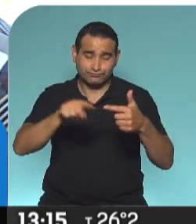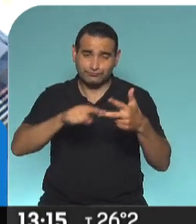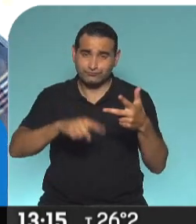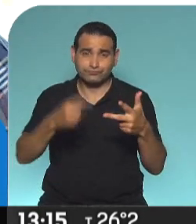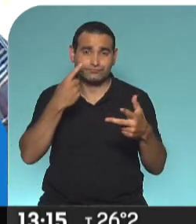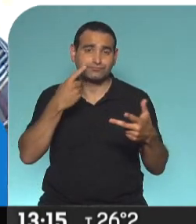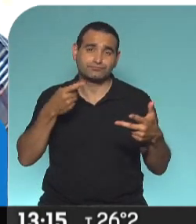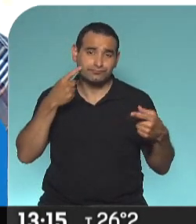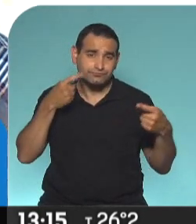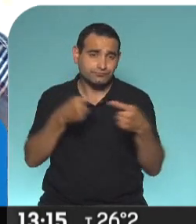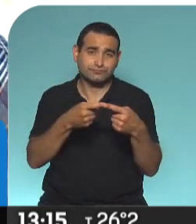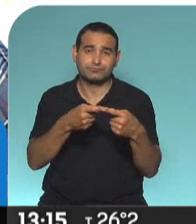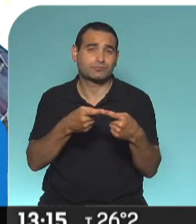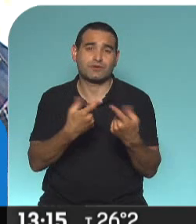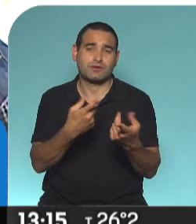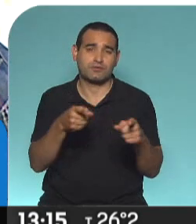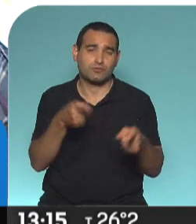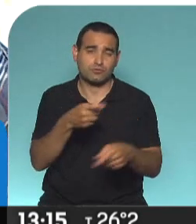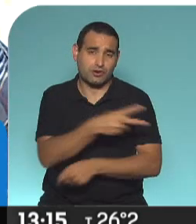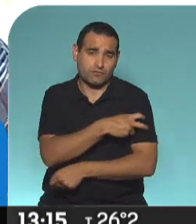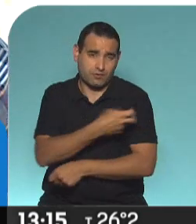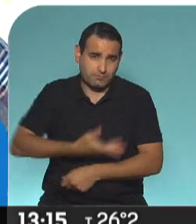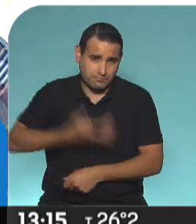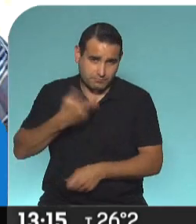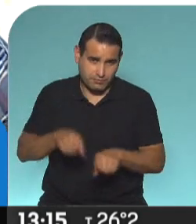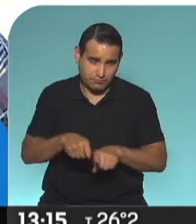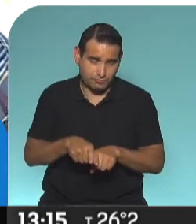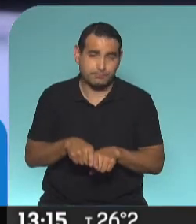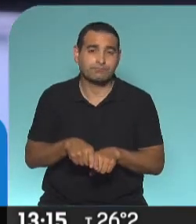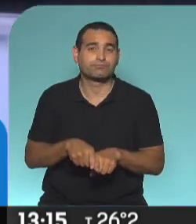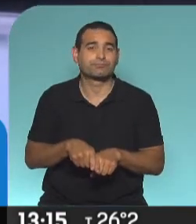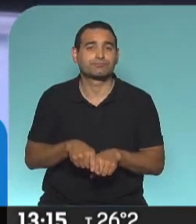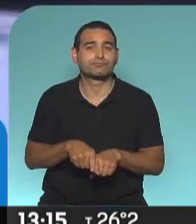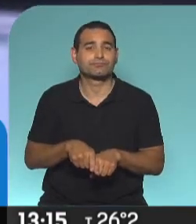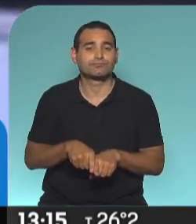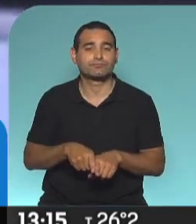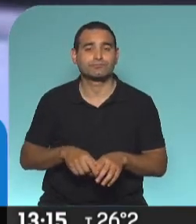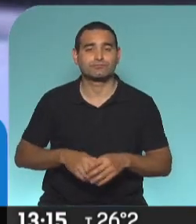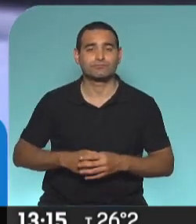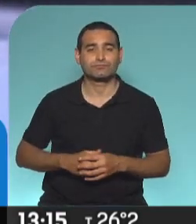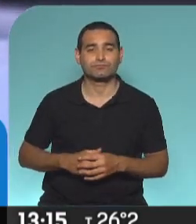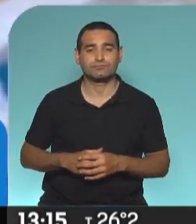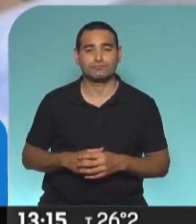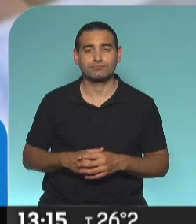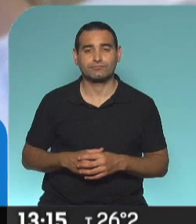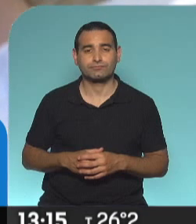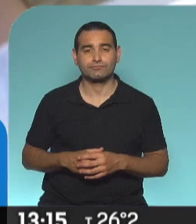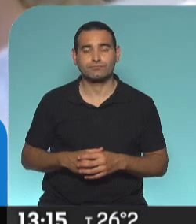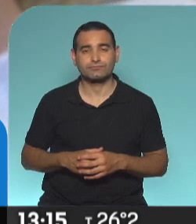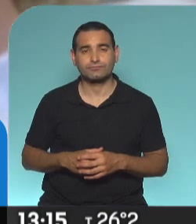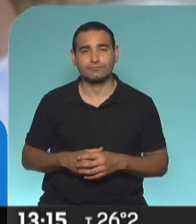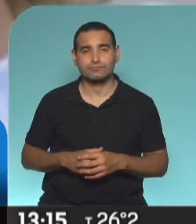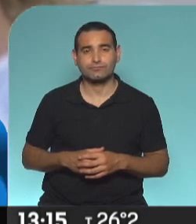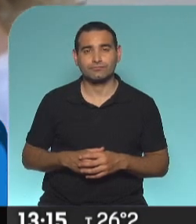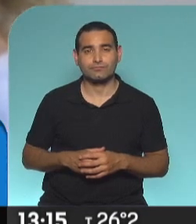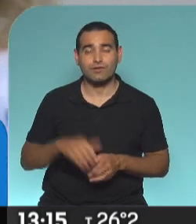dirigidas más o menos al mismo o producen el mismo anticuerpo entonces sabemos que son efectivas por eso y se piensa ya